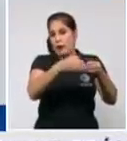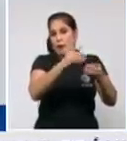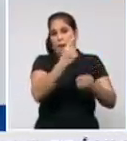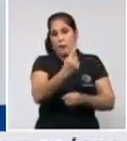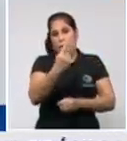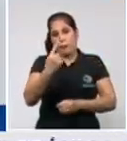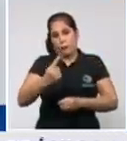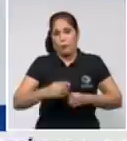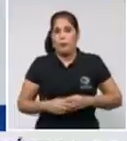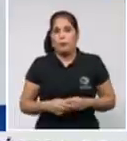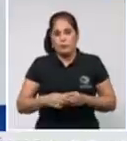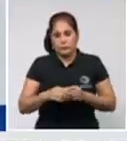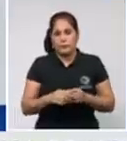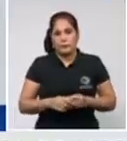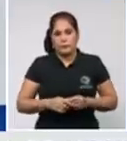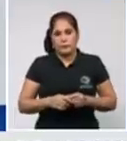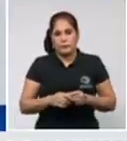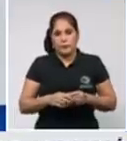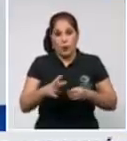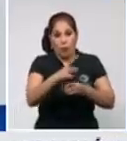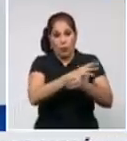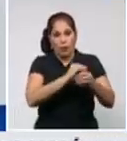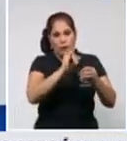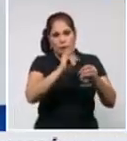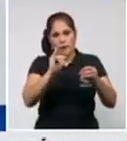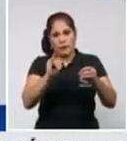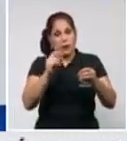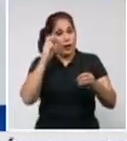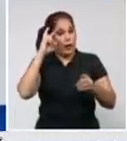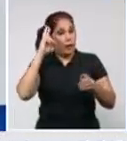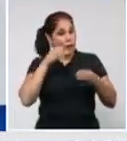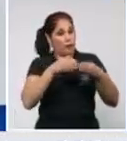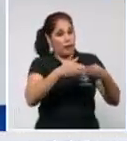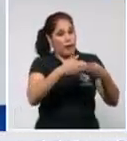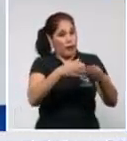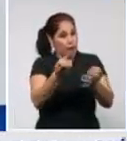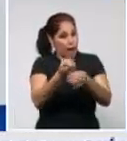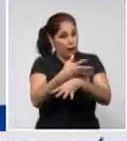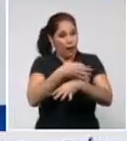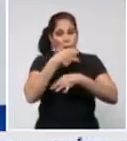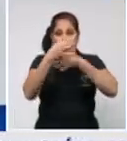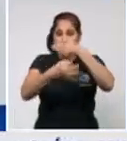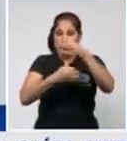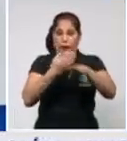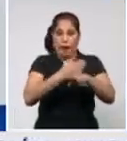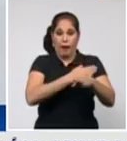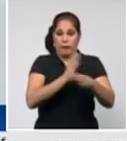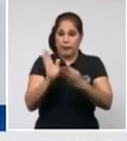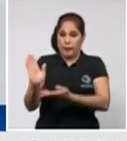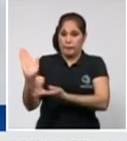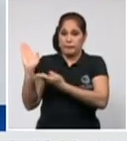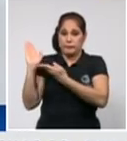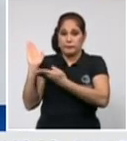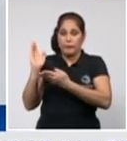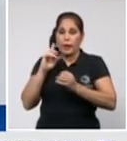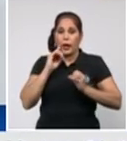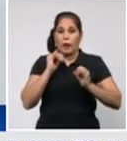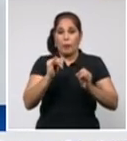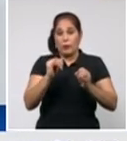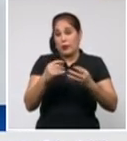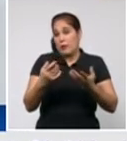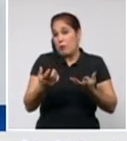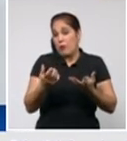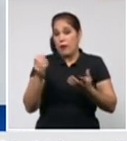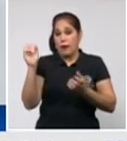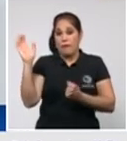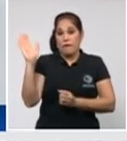cada uno. El caso de Granma, como se aclara ahí en la pantalla, importado del exterior